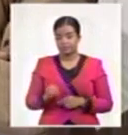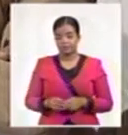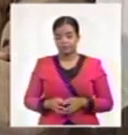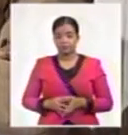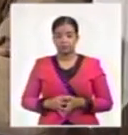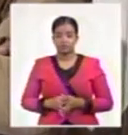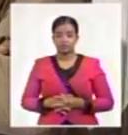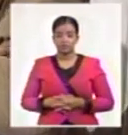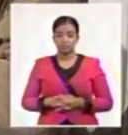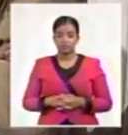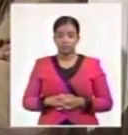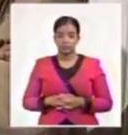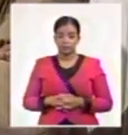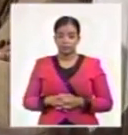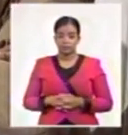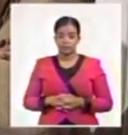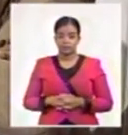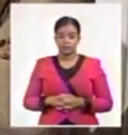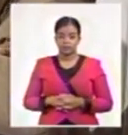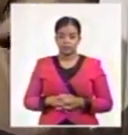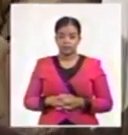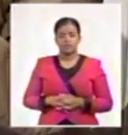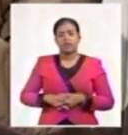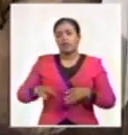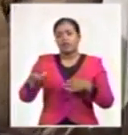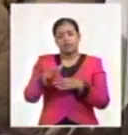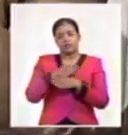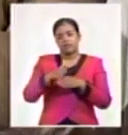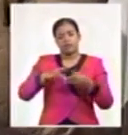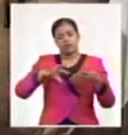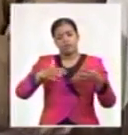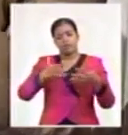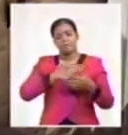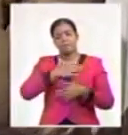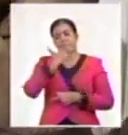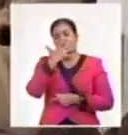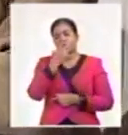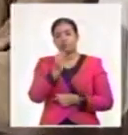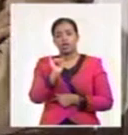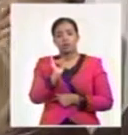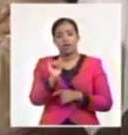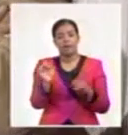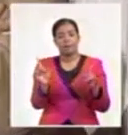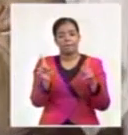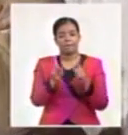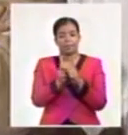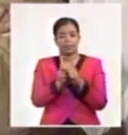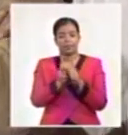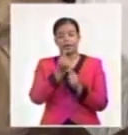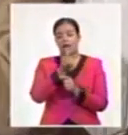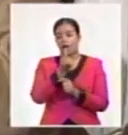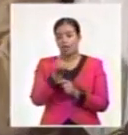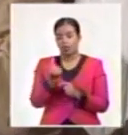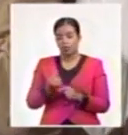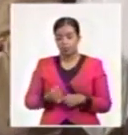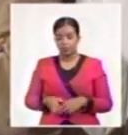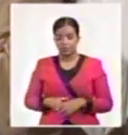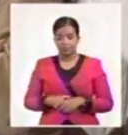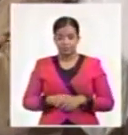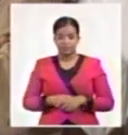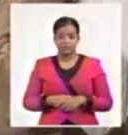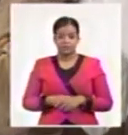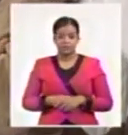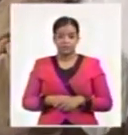Creo que son válidas diversas interpretaciones, pero a mí me gustaría tratar de cruzar esto. Es un ejercicio